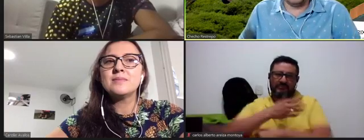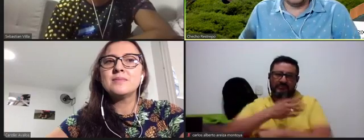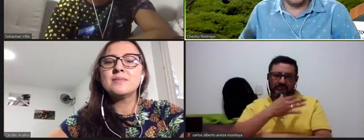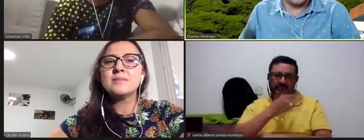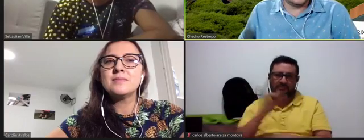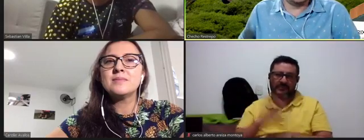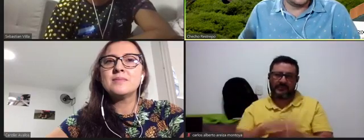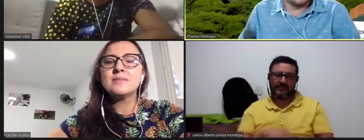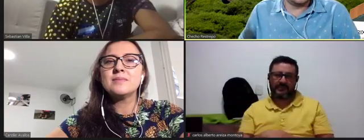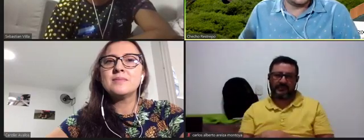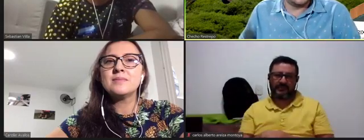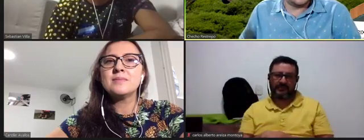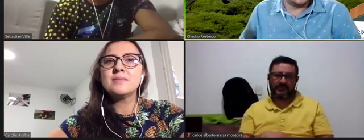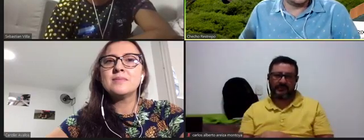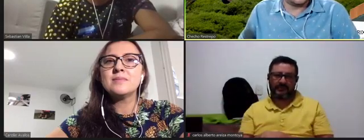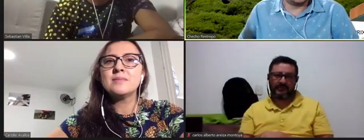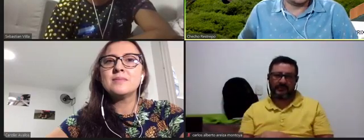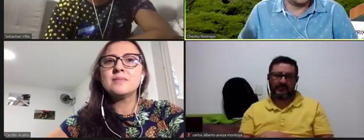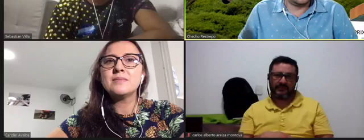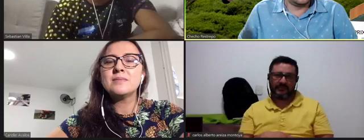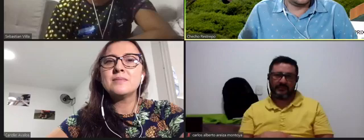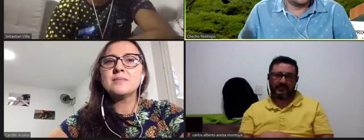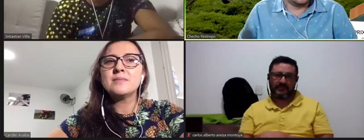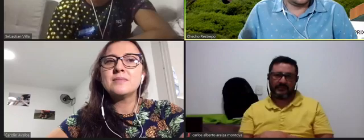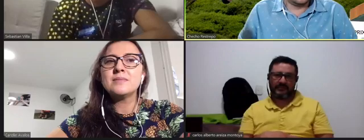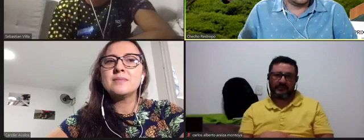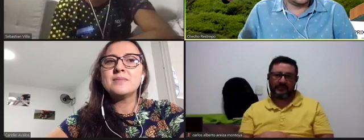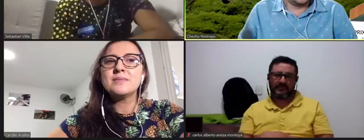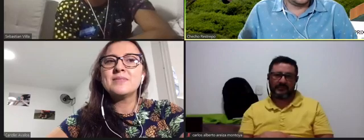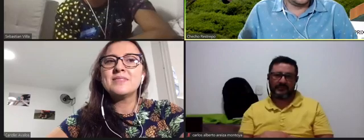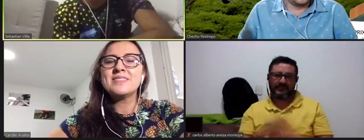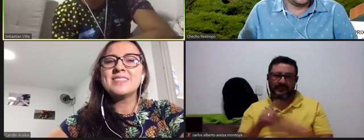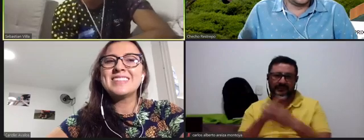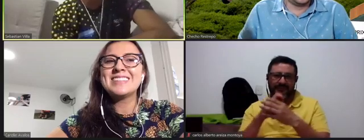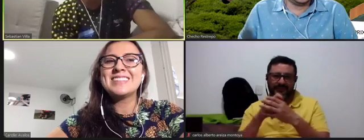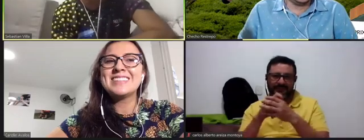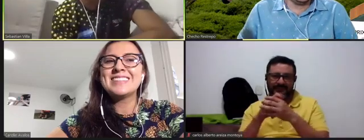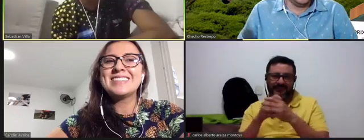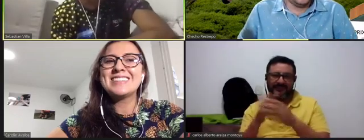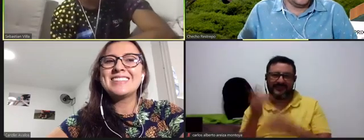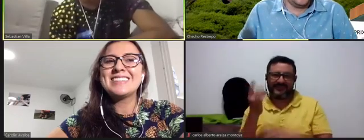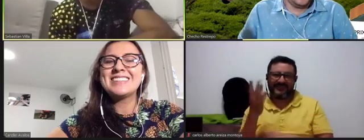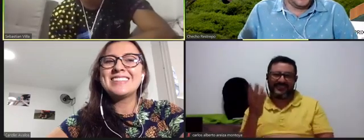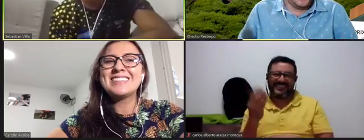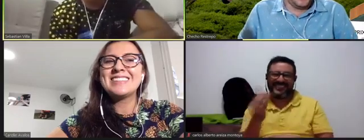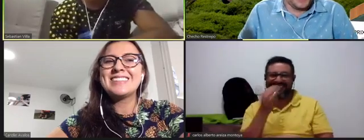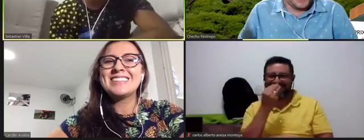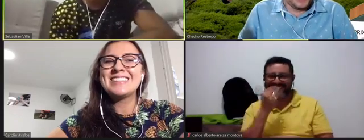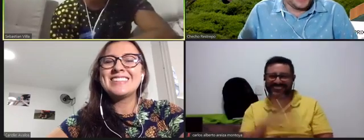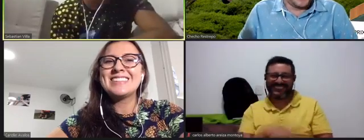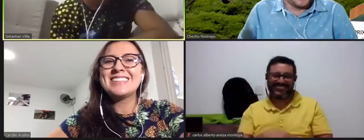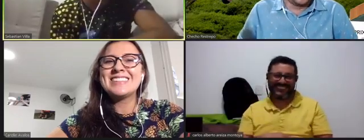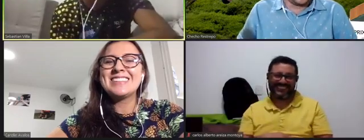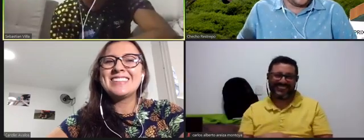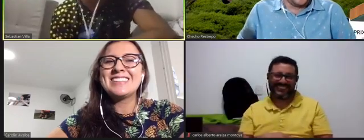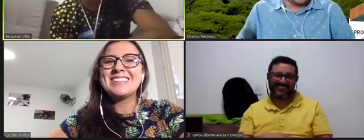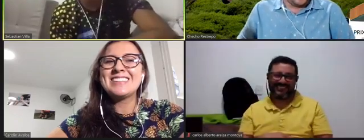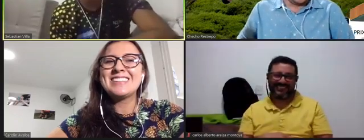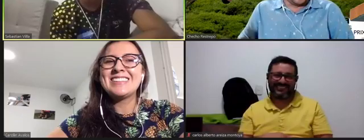usted confirmó que las guayabas sí hacen daño, ¿cierto? Me mareo. Es que me da